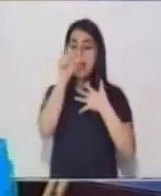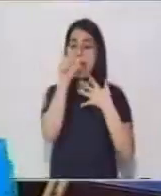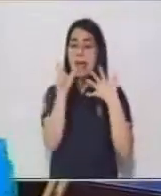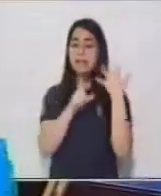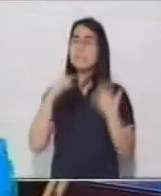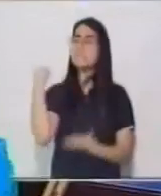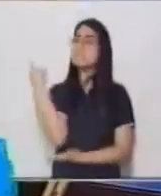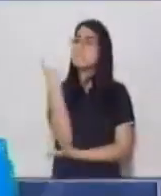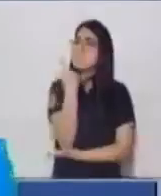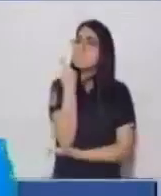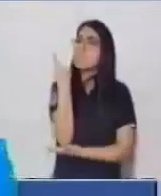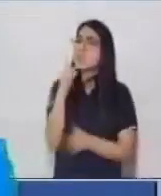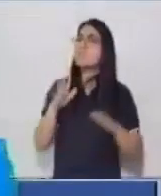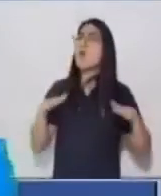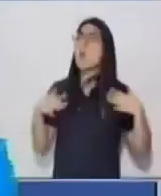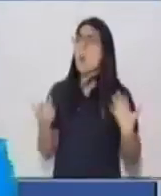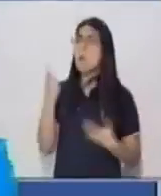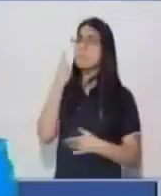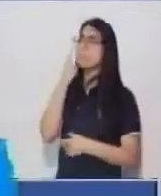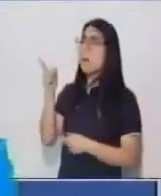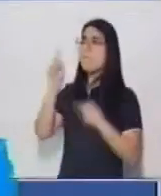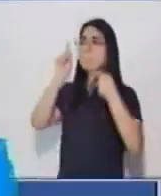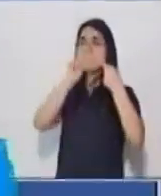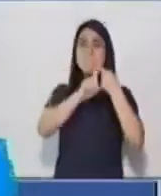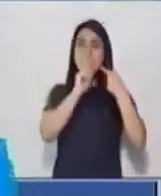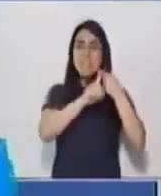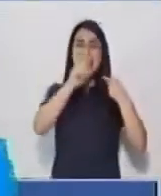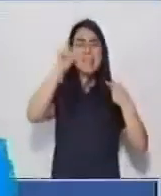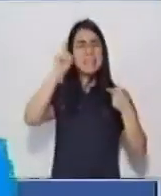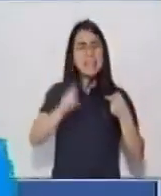Las tres características son el título.